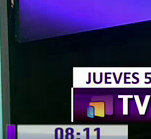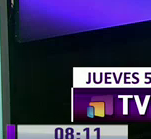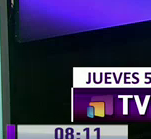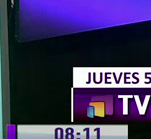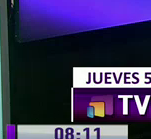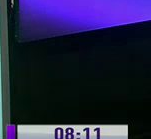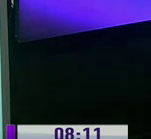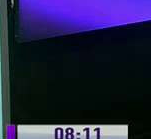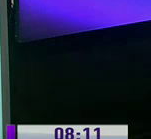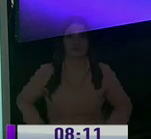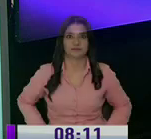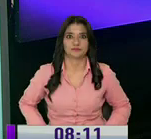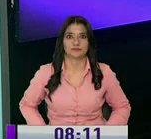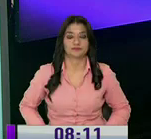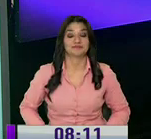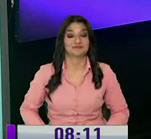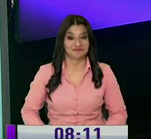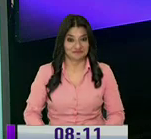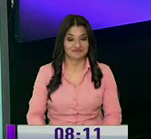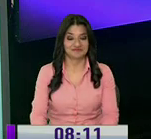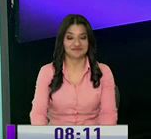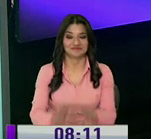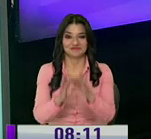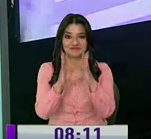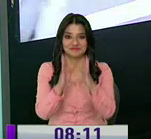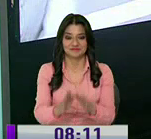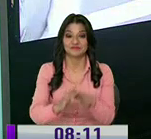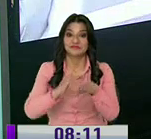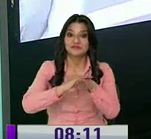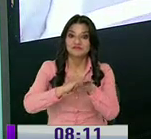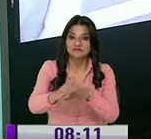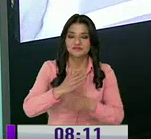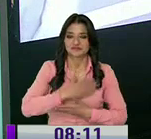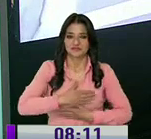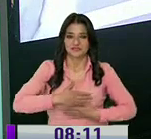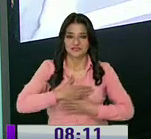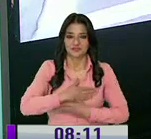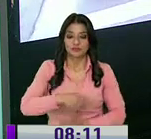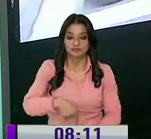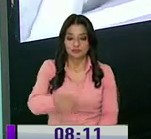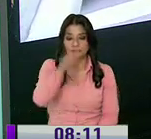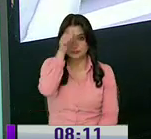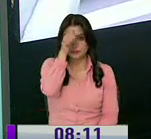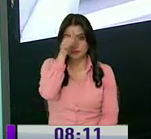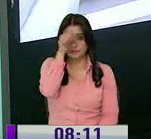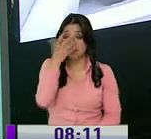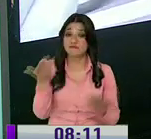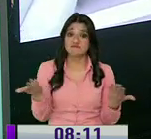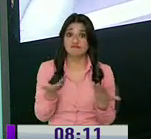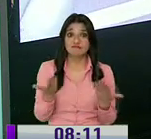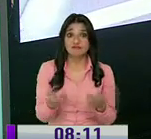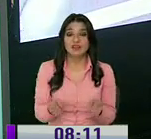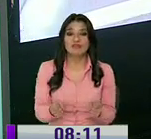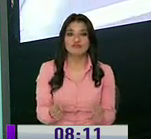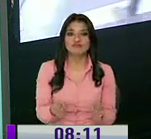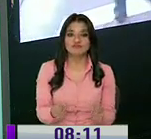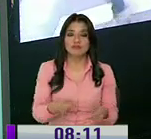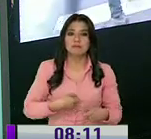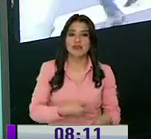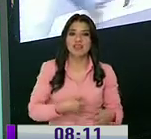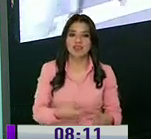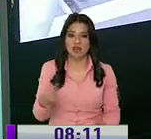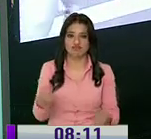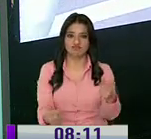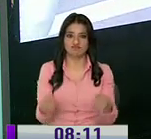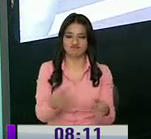Vamos con Sofía Intimilla, ella va a invitar a la ciudadanía a disfrutar de este día domingo de la tradicional carrera de coches de madera. Esto se va a